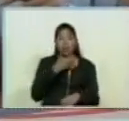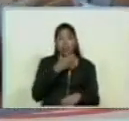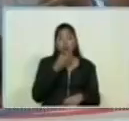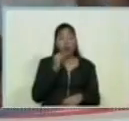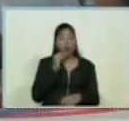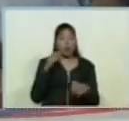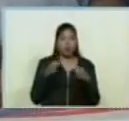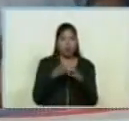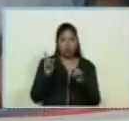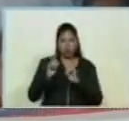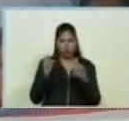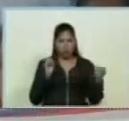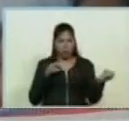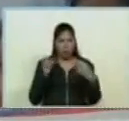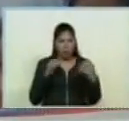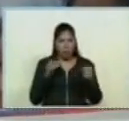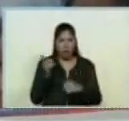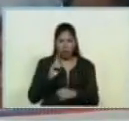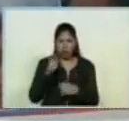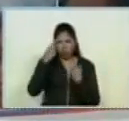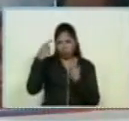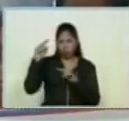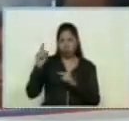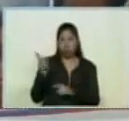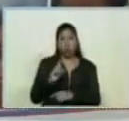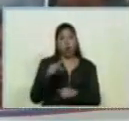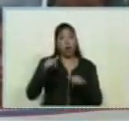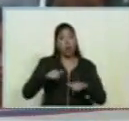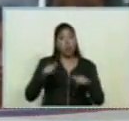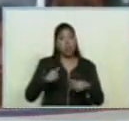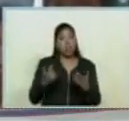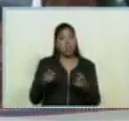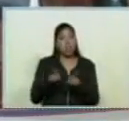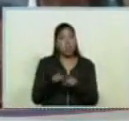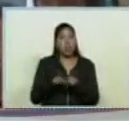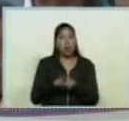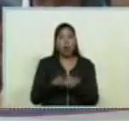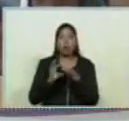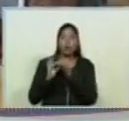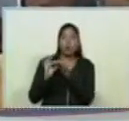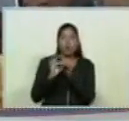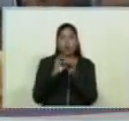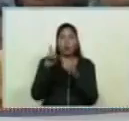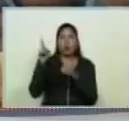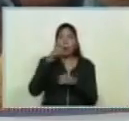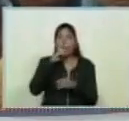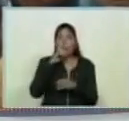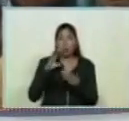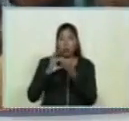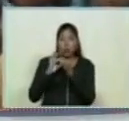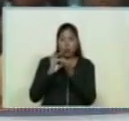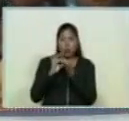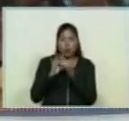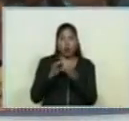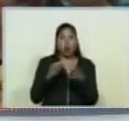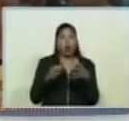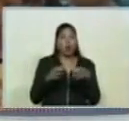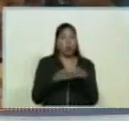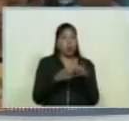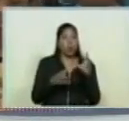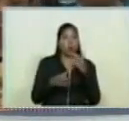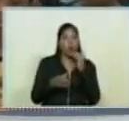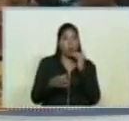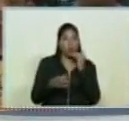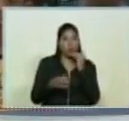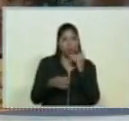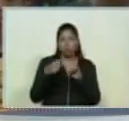guarimbea, esa juventud que dejaron abandonada. Nosotros tenemos un matrimonio perfecto con usted, presidente Nicolás Maduro. La juventud revolucionaria está resteada